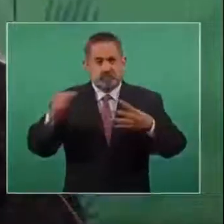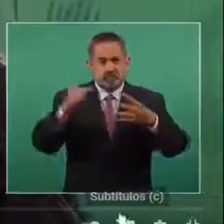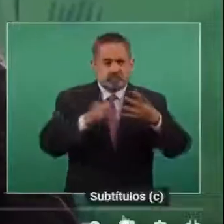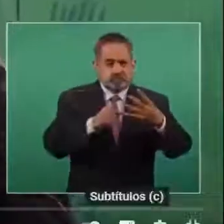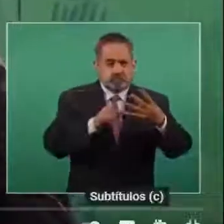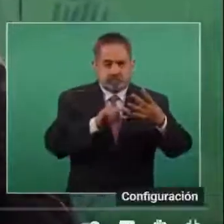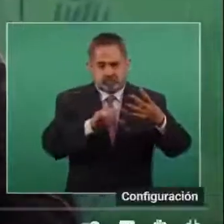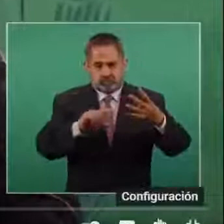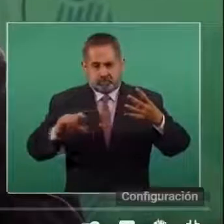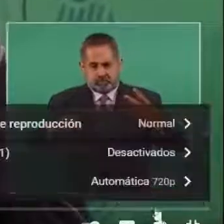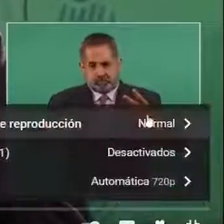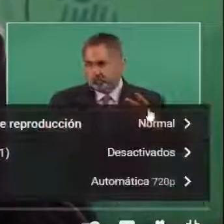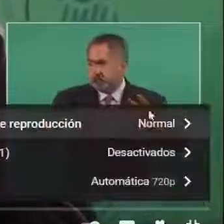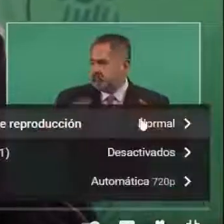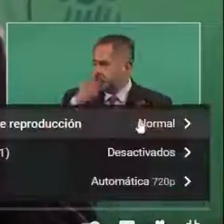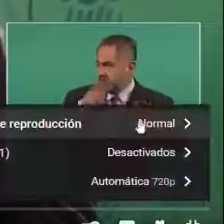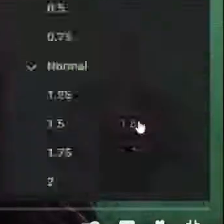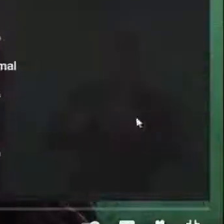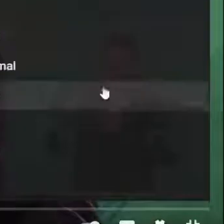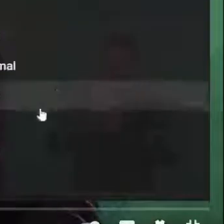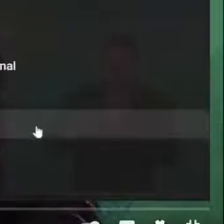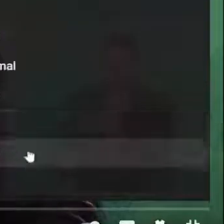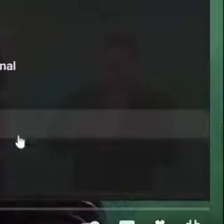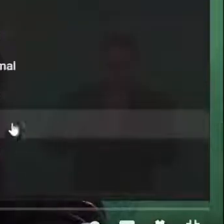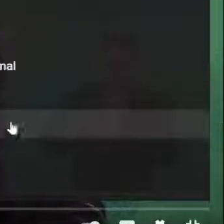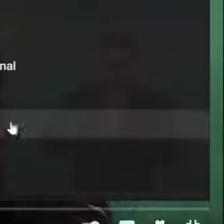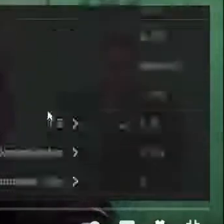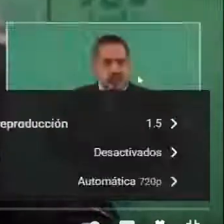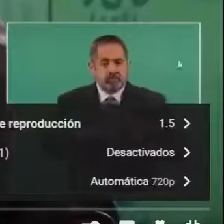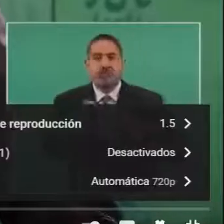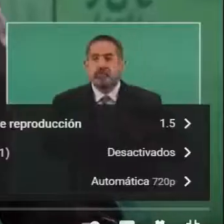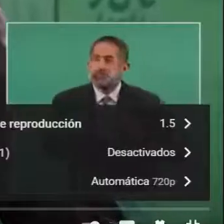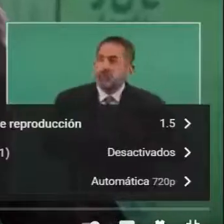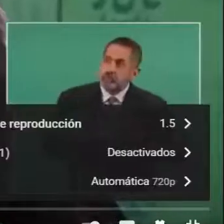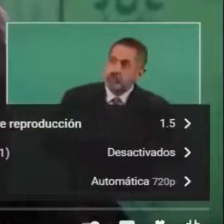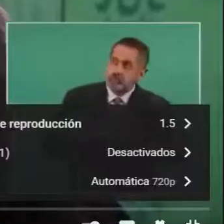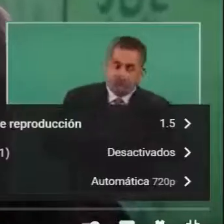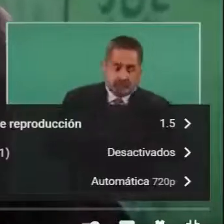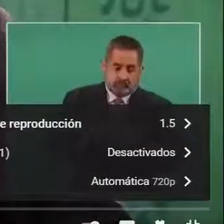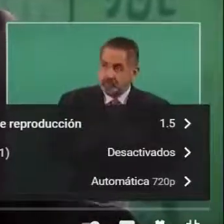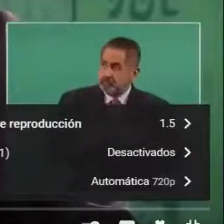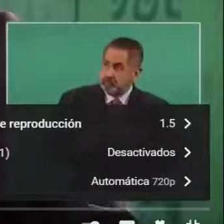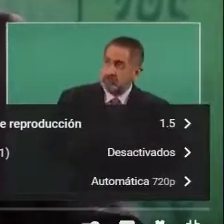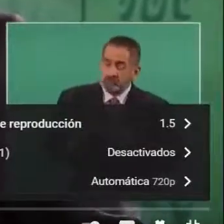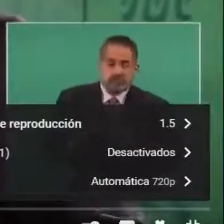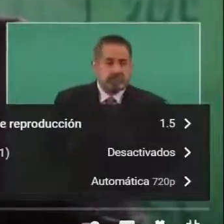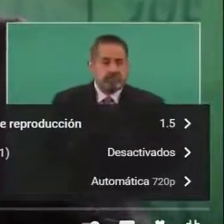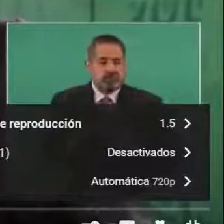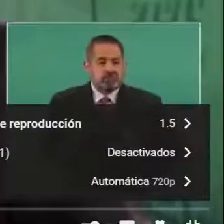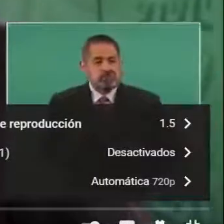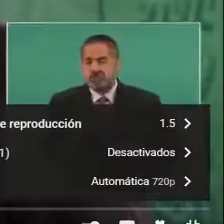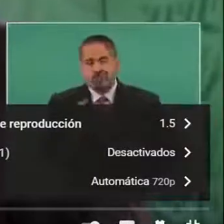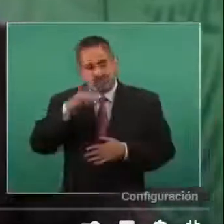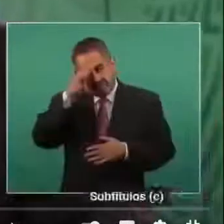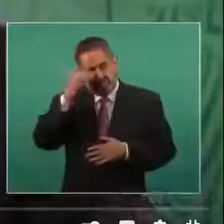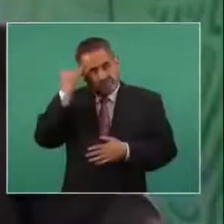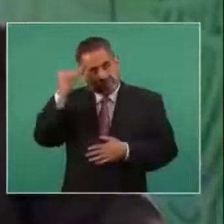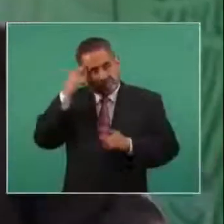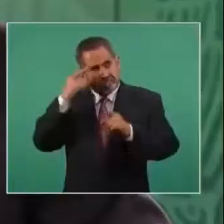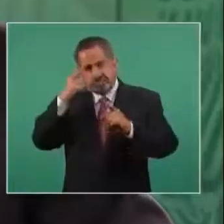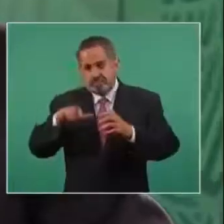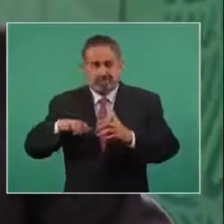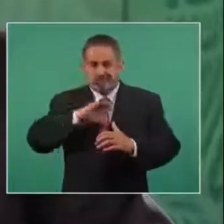De acuerdo a lo que aquí se informó de disponibilidad de vacunas, queremos terminar